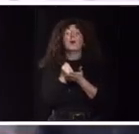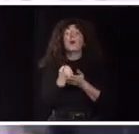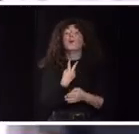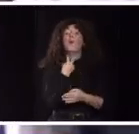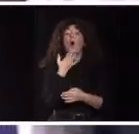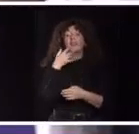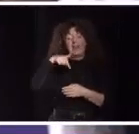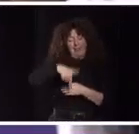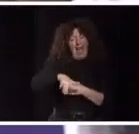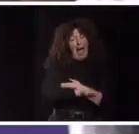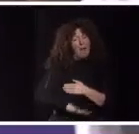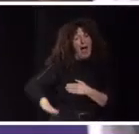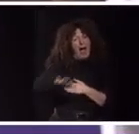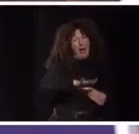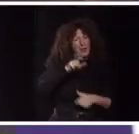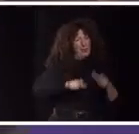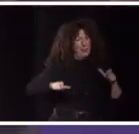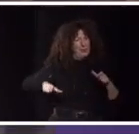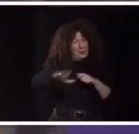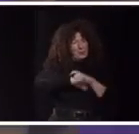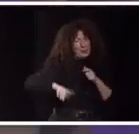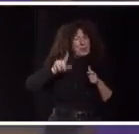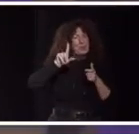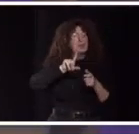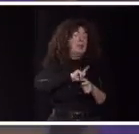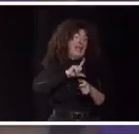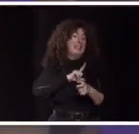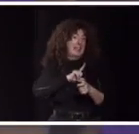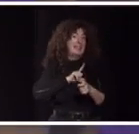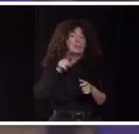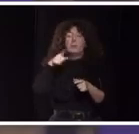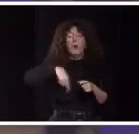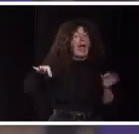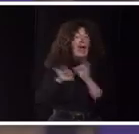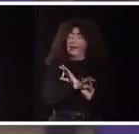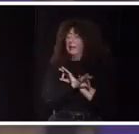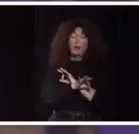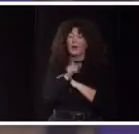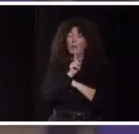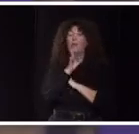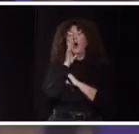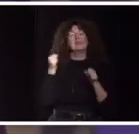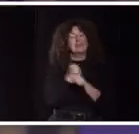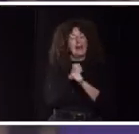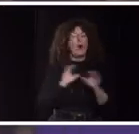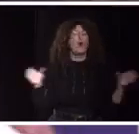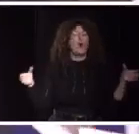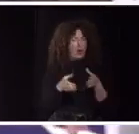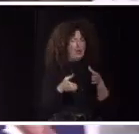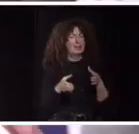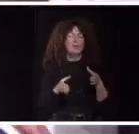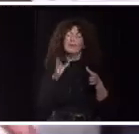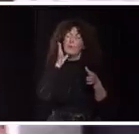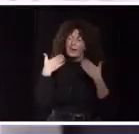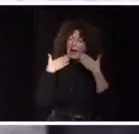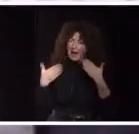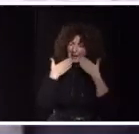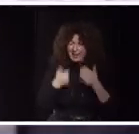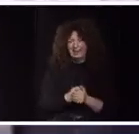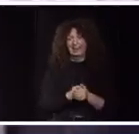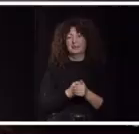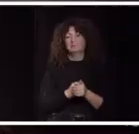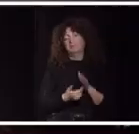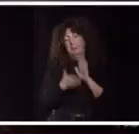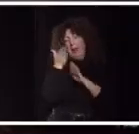la tenemos la militancia. Por eso no podemos equivocarnos, porque hacemos un trabajo colectivo. Así que muchísimas gracias. Y bueno,